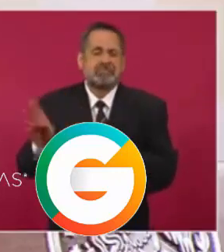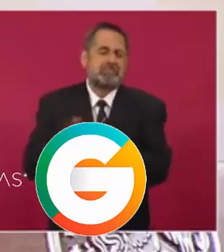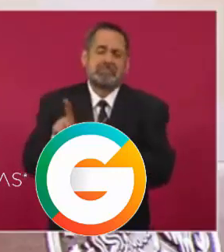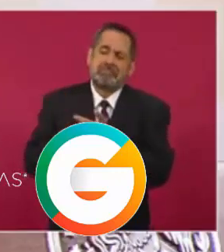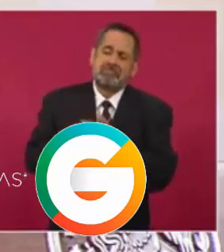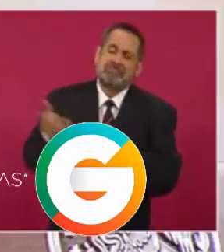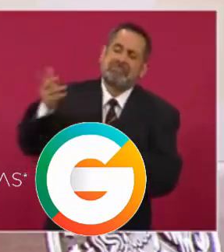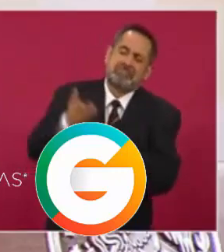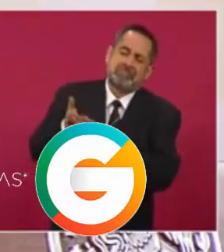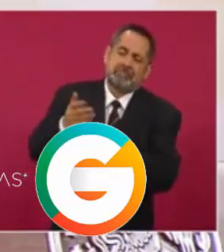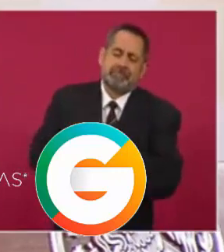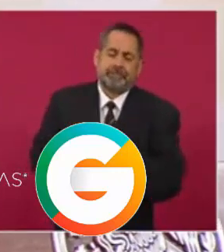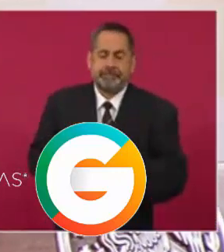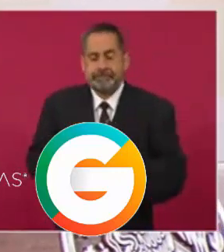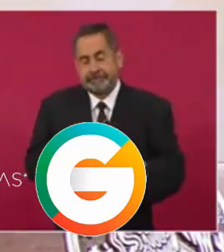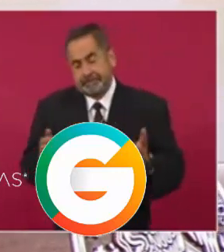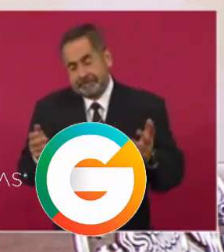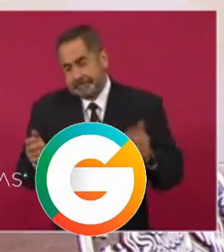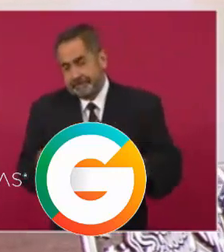Nada más decir,